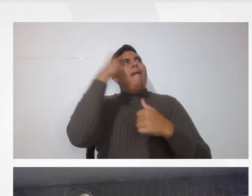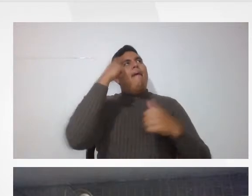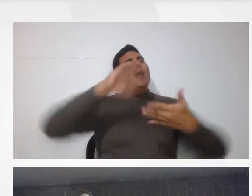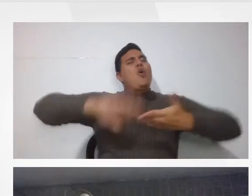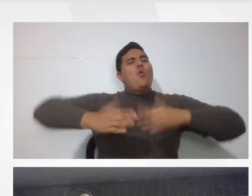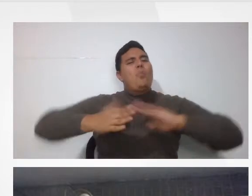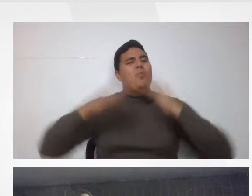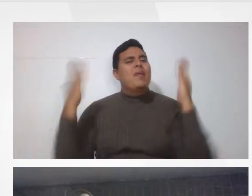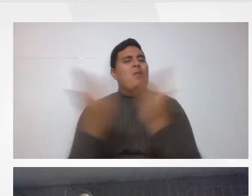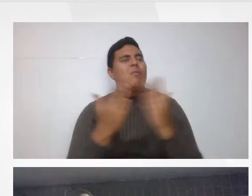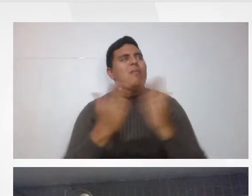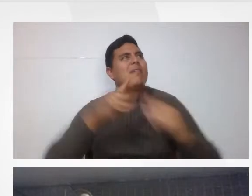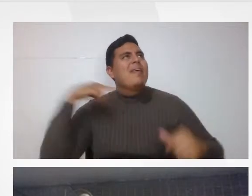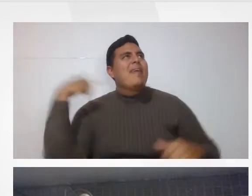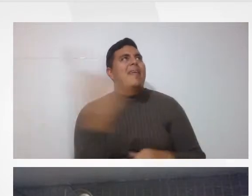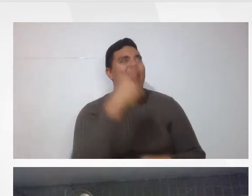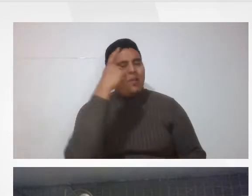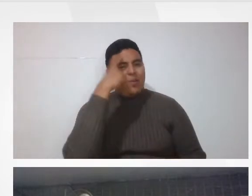¿no?